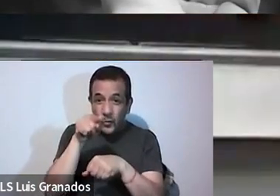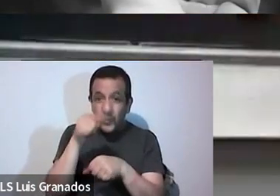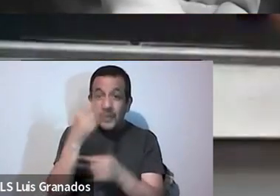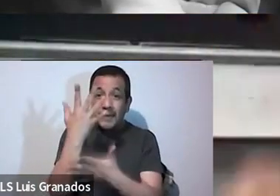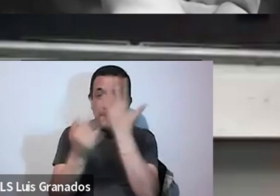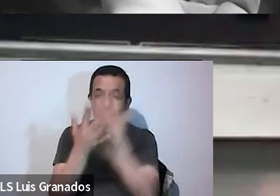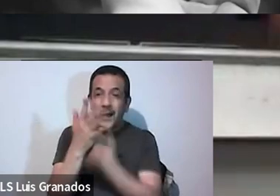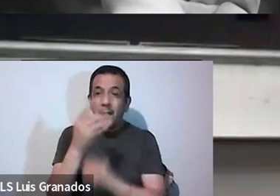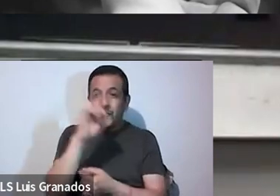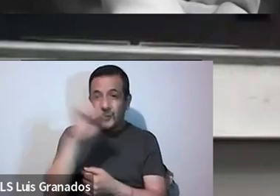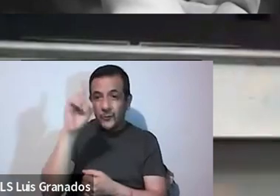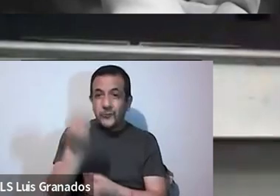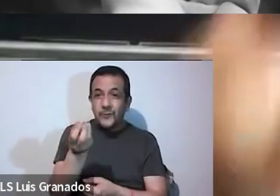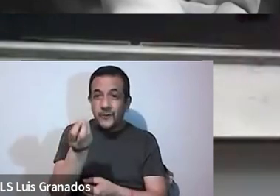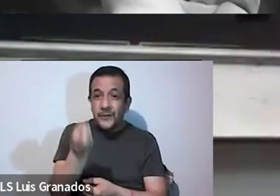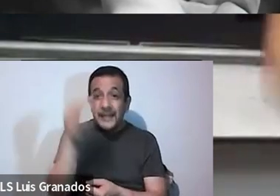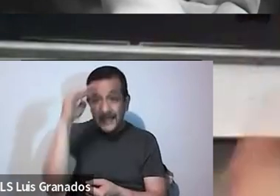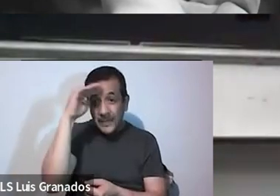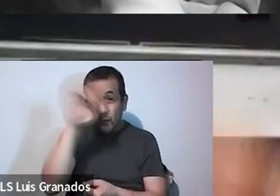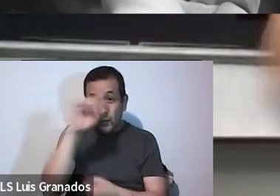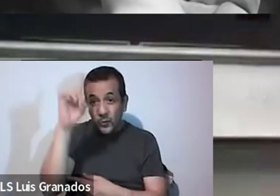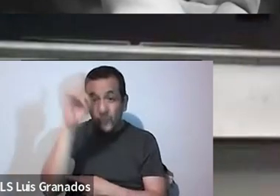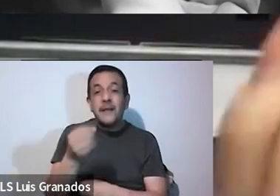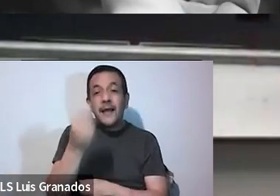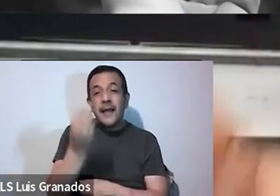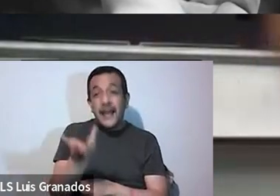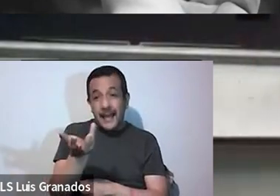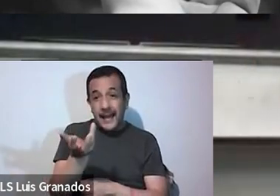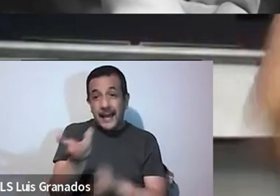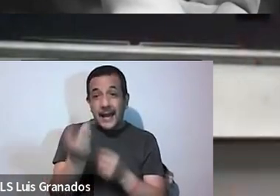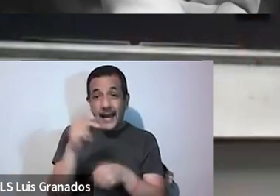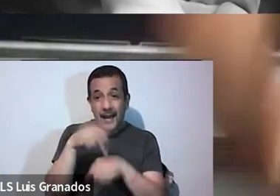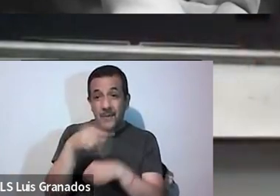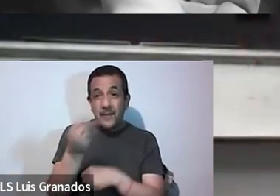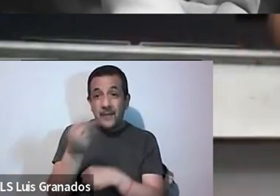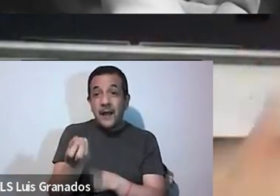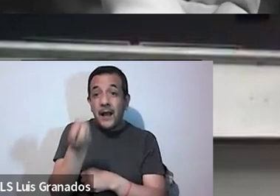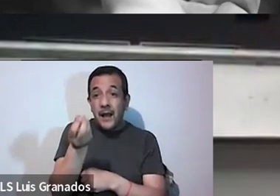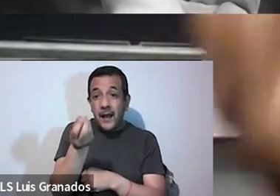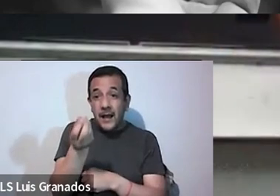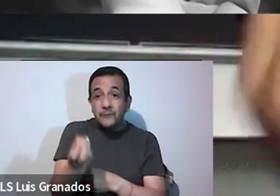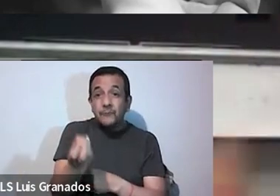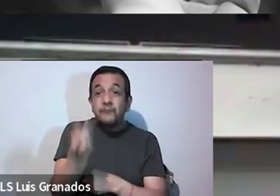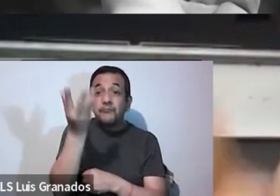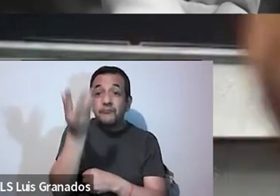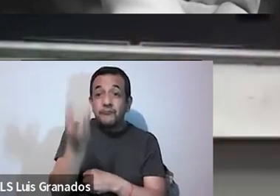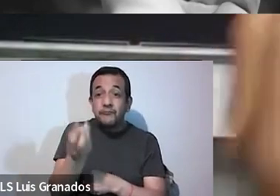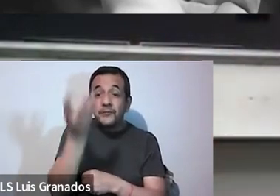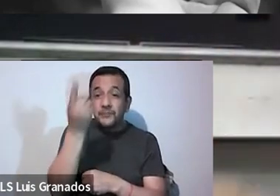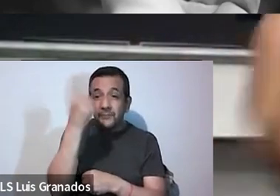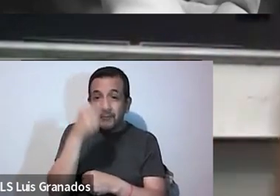del Señor. Y el Señor teniendo así en sus manos una piedra de